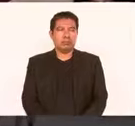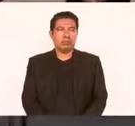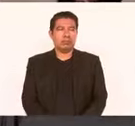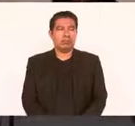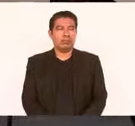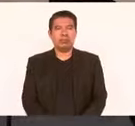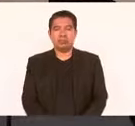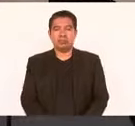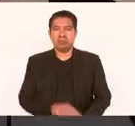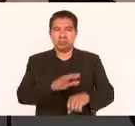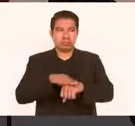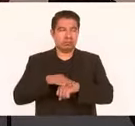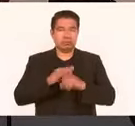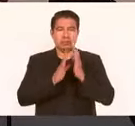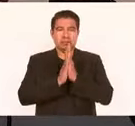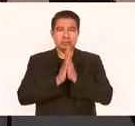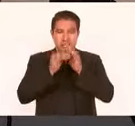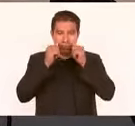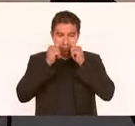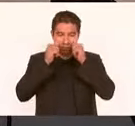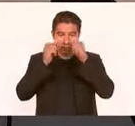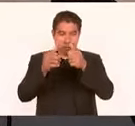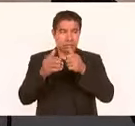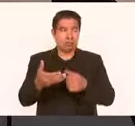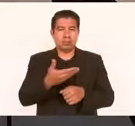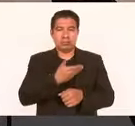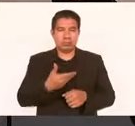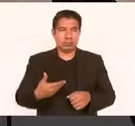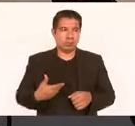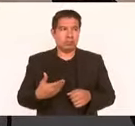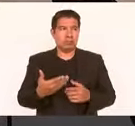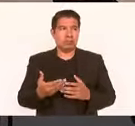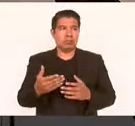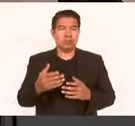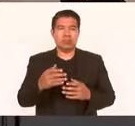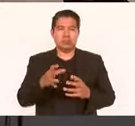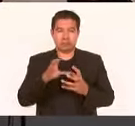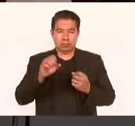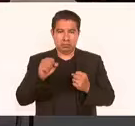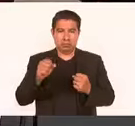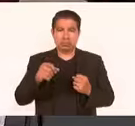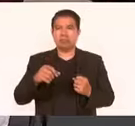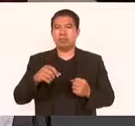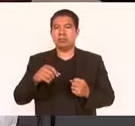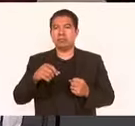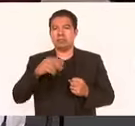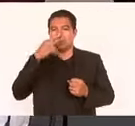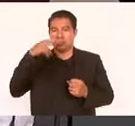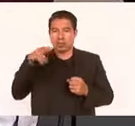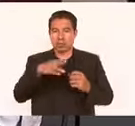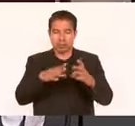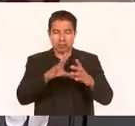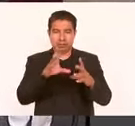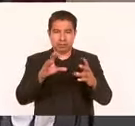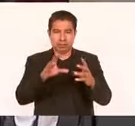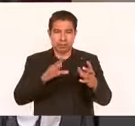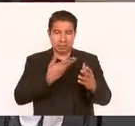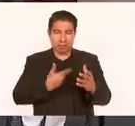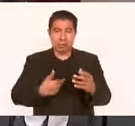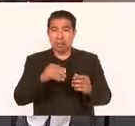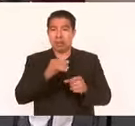Estimado público, escuchemos el mensaje que nos dirige el presidente constitucional de los Estados Unidos Mexicanos,